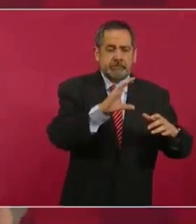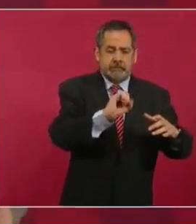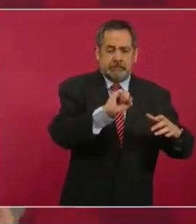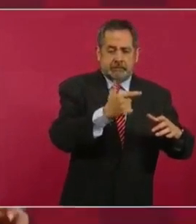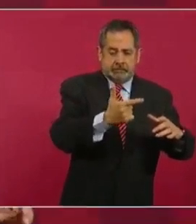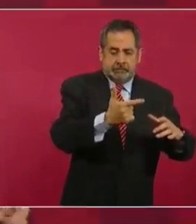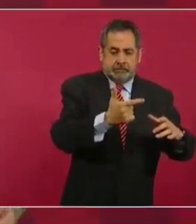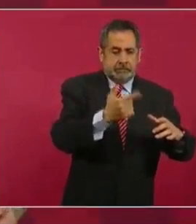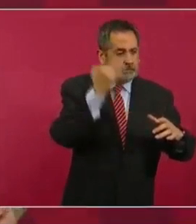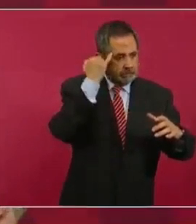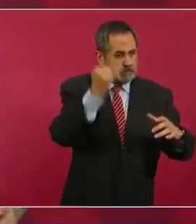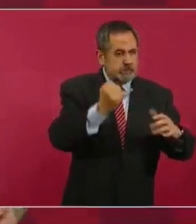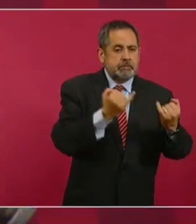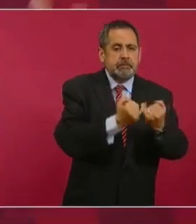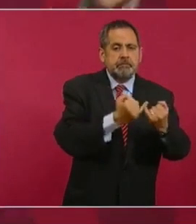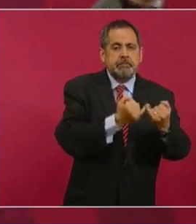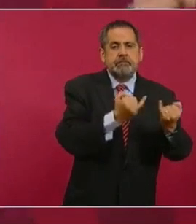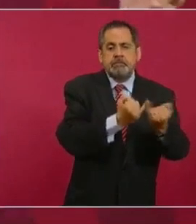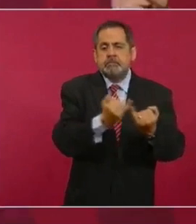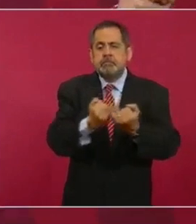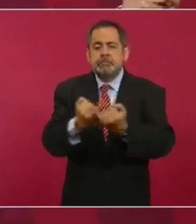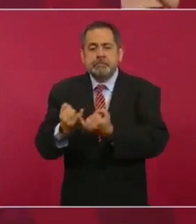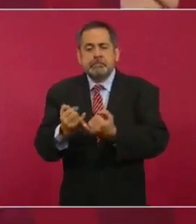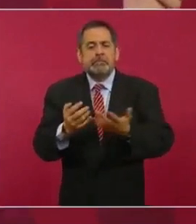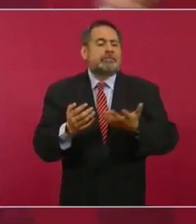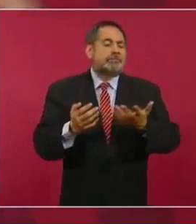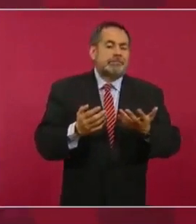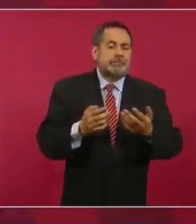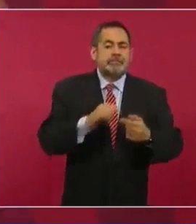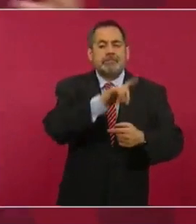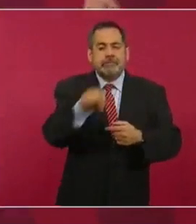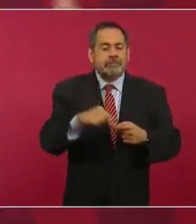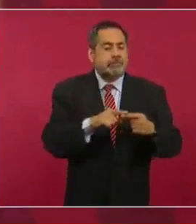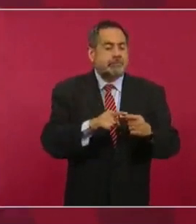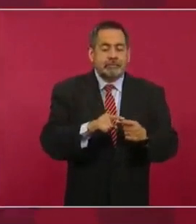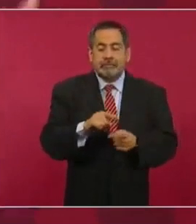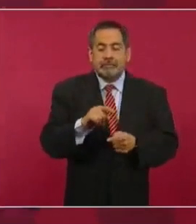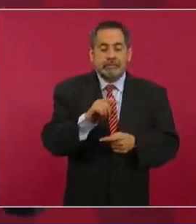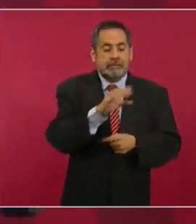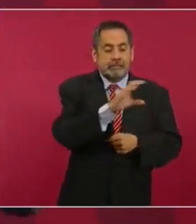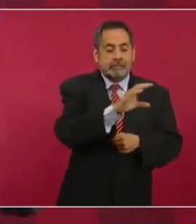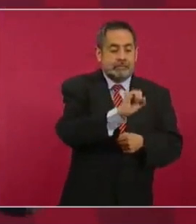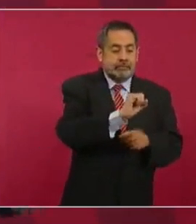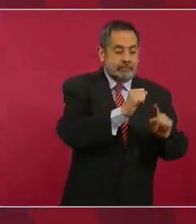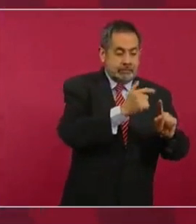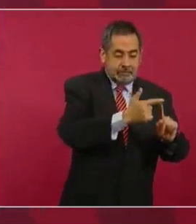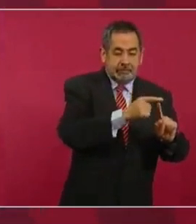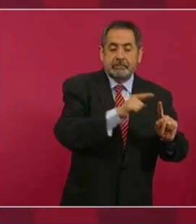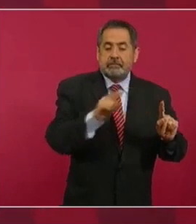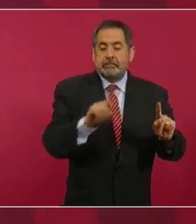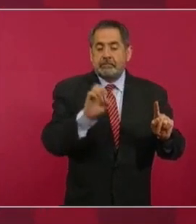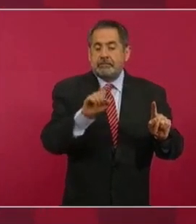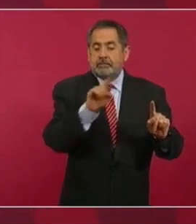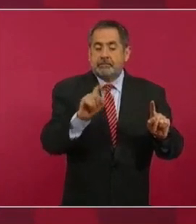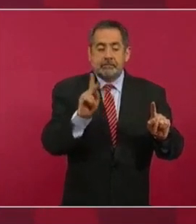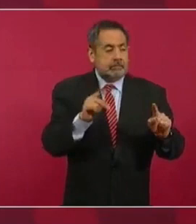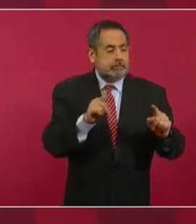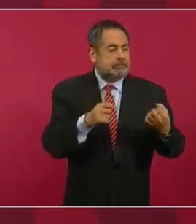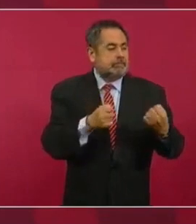como política. Aunque se pelearon Salinas y Zedillo, pero pues Zedillo